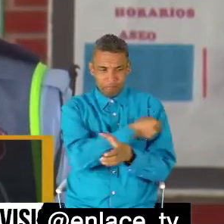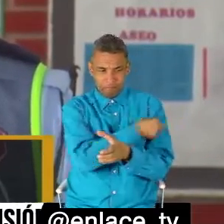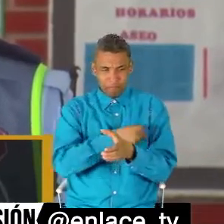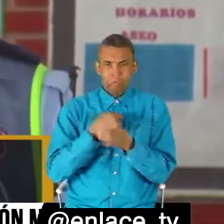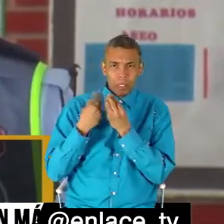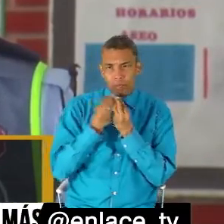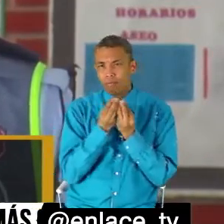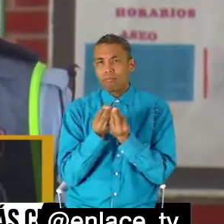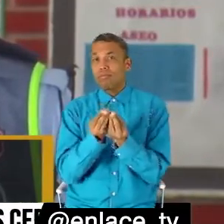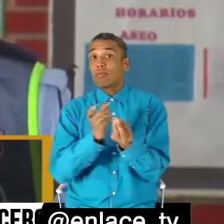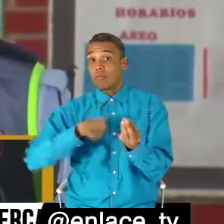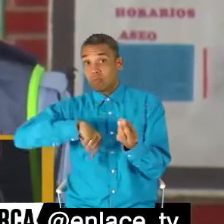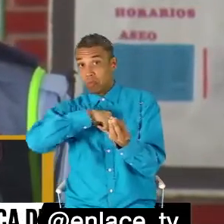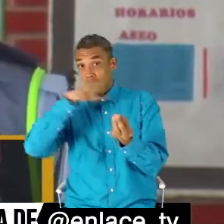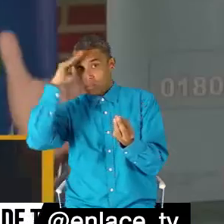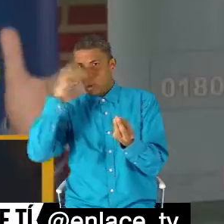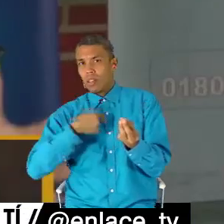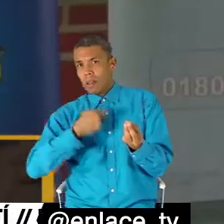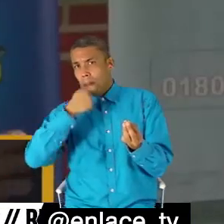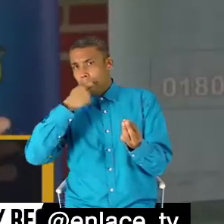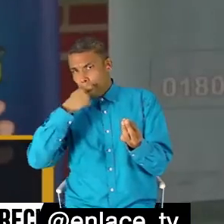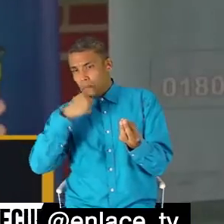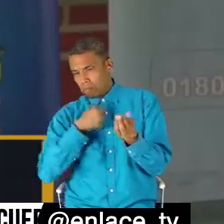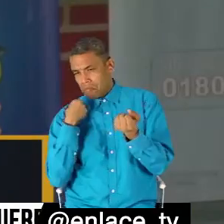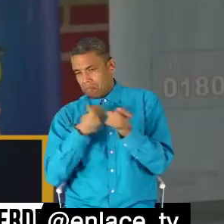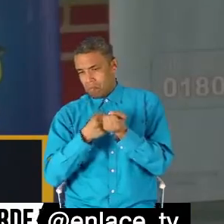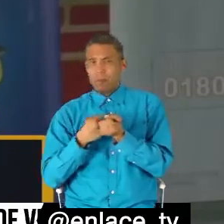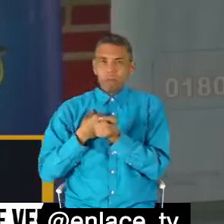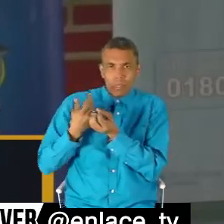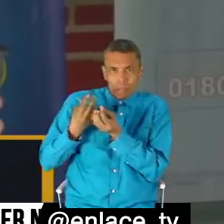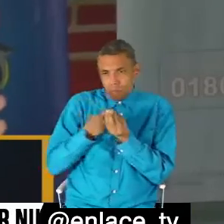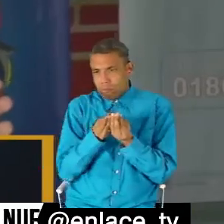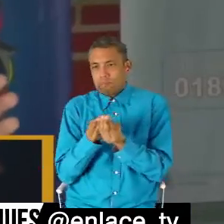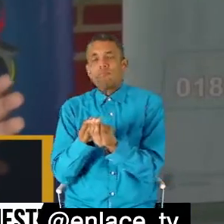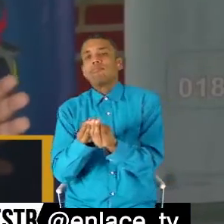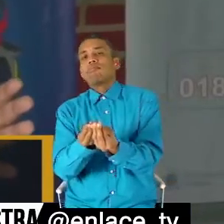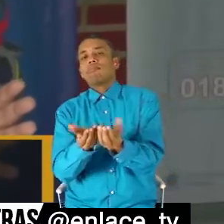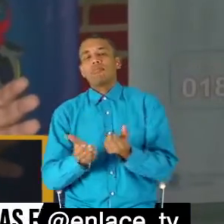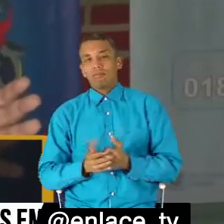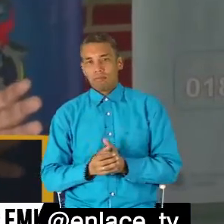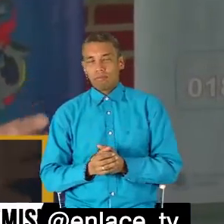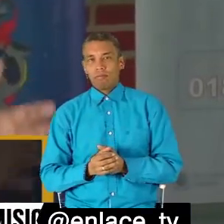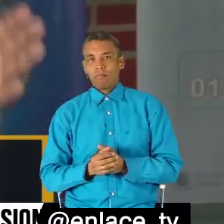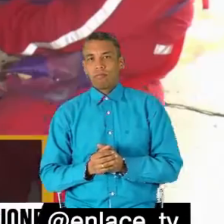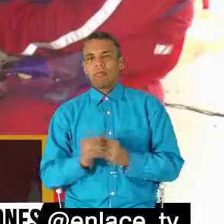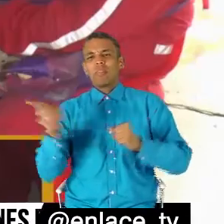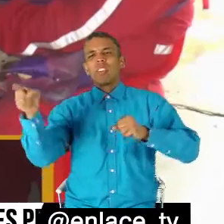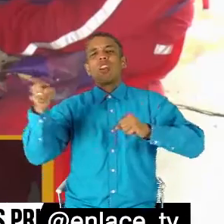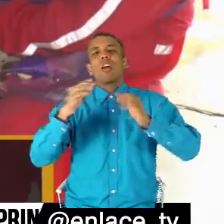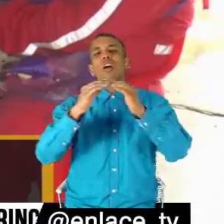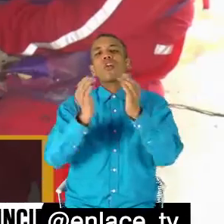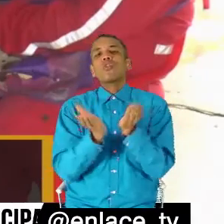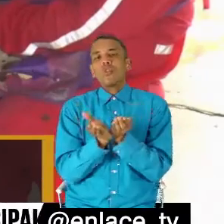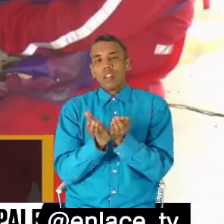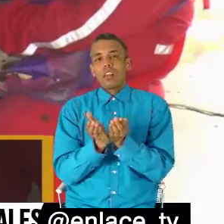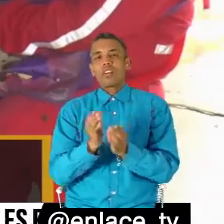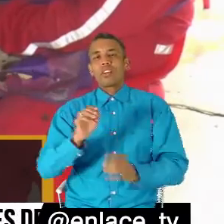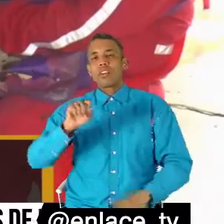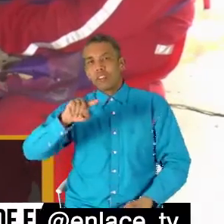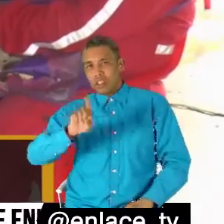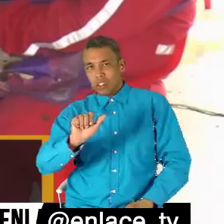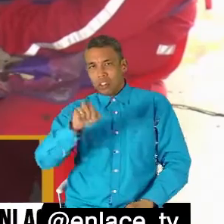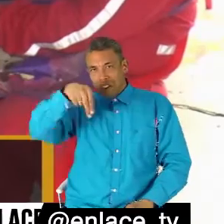las instituciones participamos de un acompañamiento al Colegio San Marcos del corregimiento El Llanito.